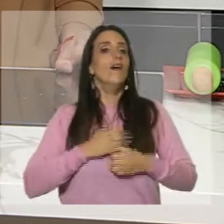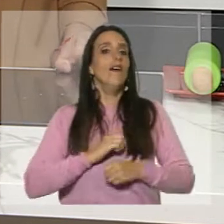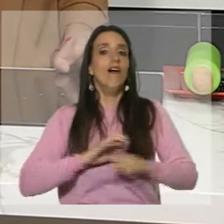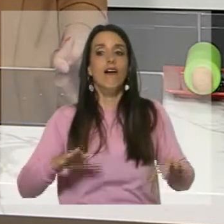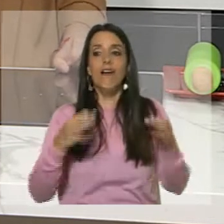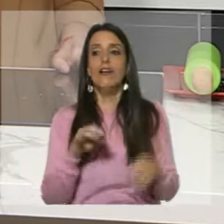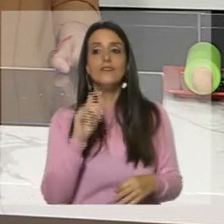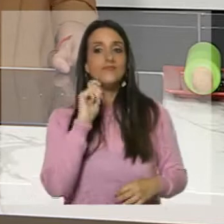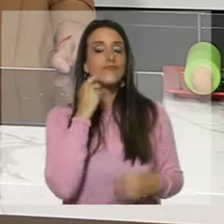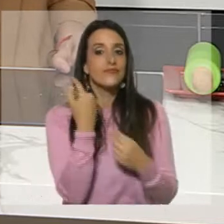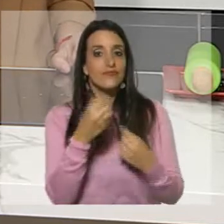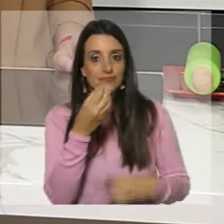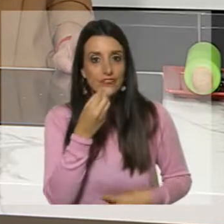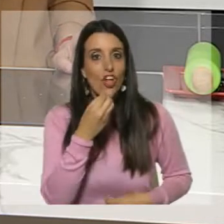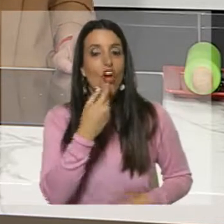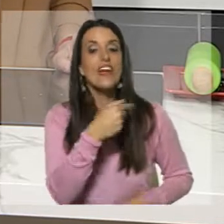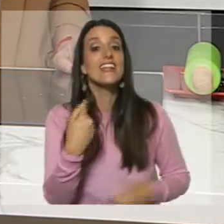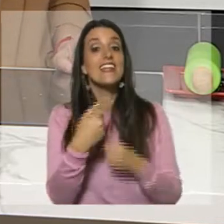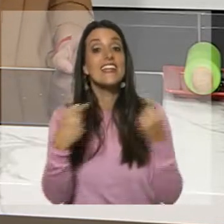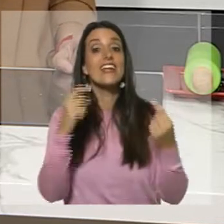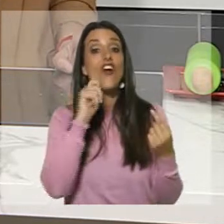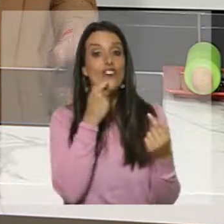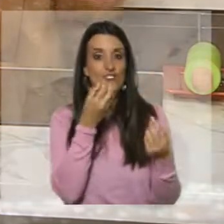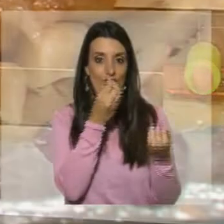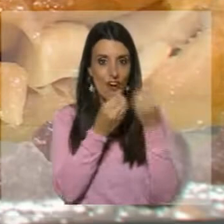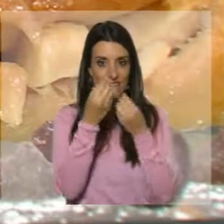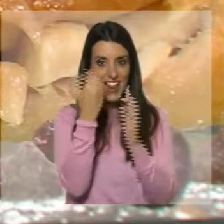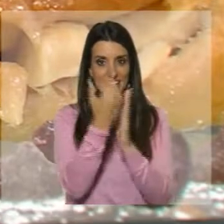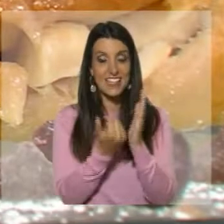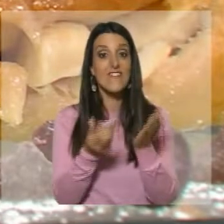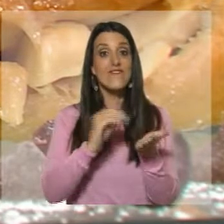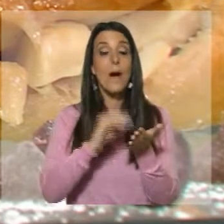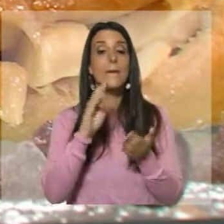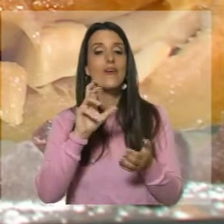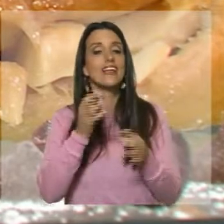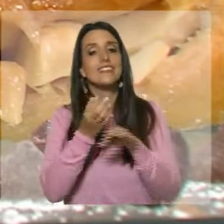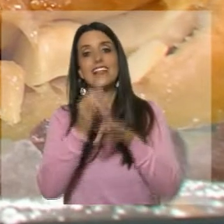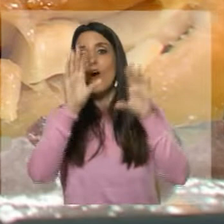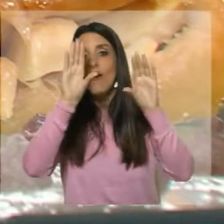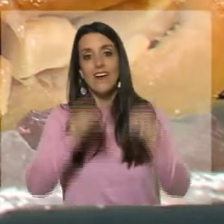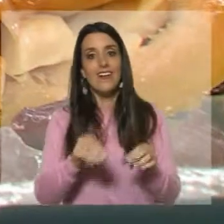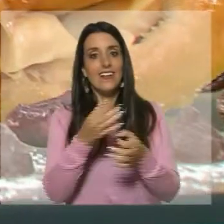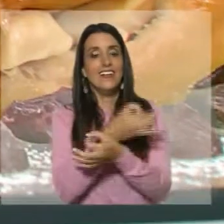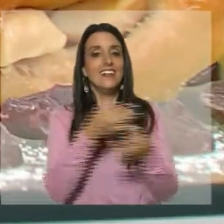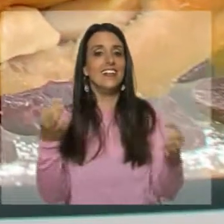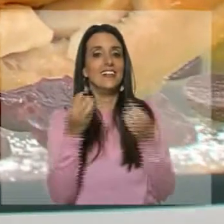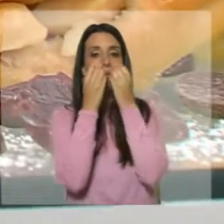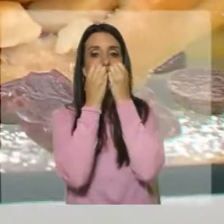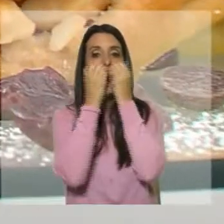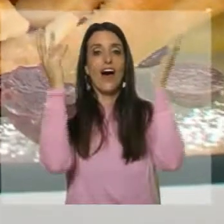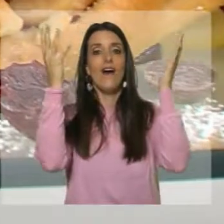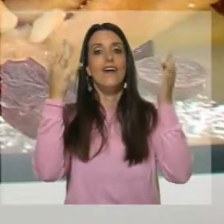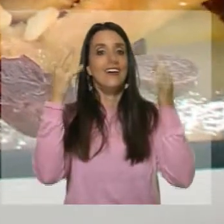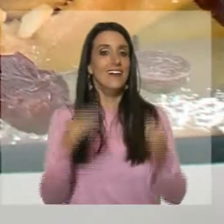comer cosas ricas. Eso, ideal para que te quedes en casa y prepares esta súper receta que además Pauli te va a dar todos los Pauli tips para que te quede. Mira qué pique de